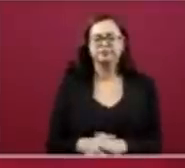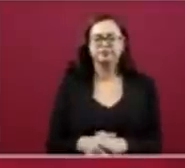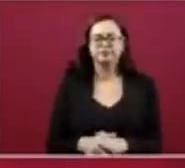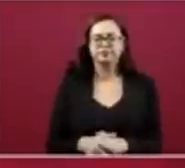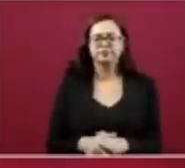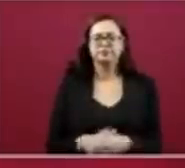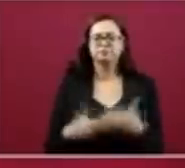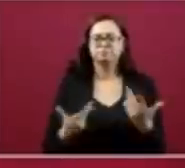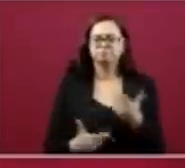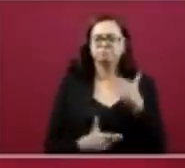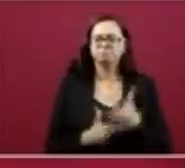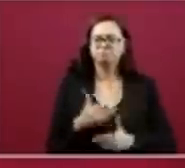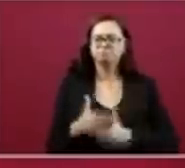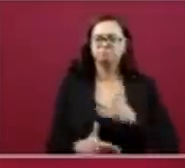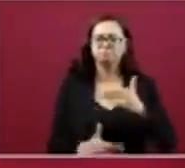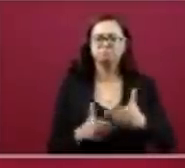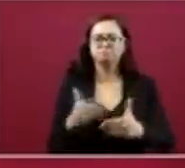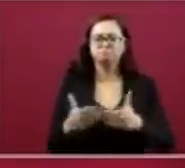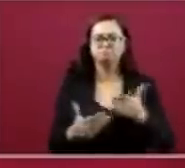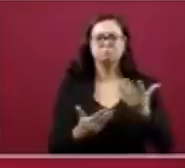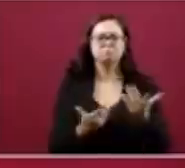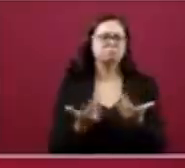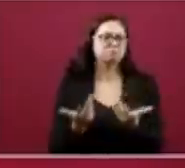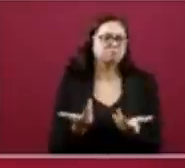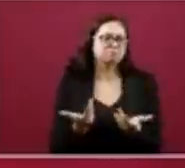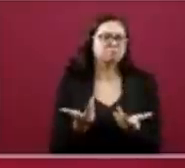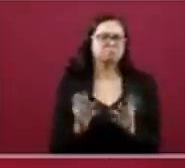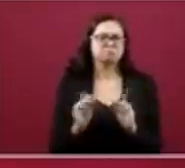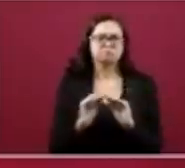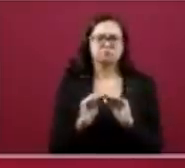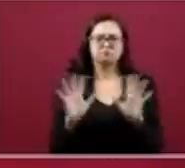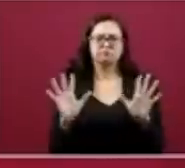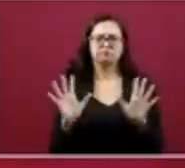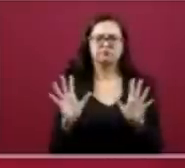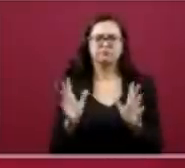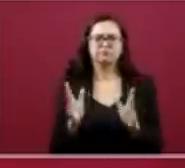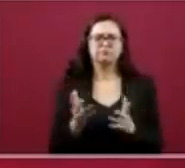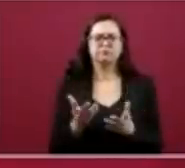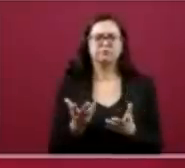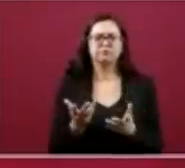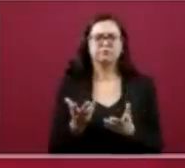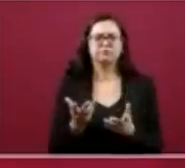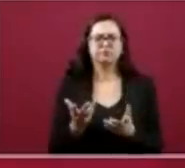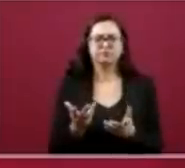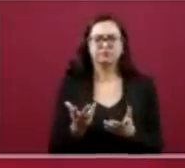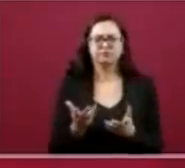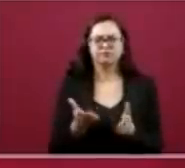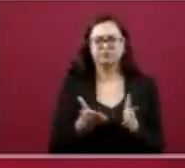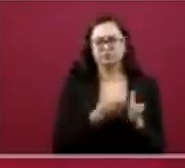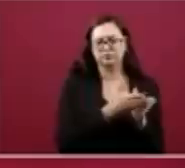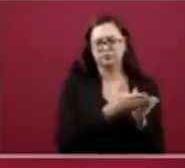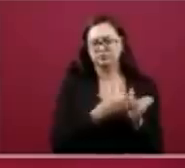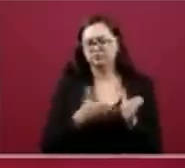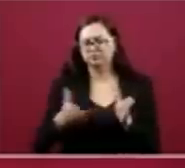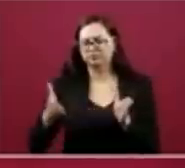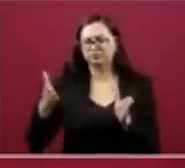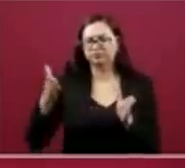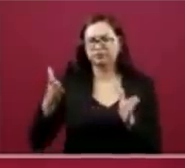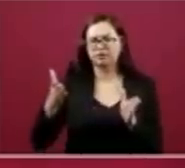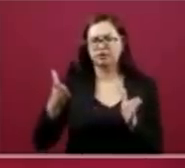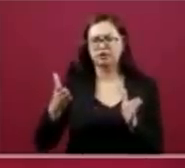se ha ido avanzando. Desde luego, estamos en la etapa de la